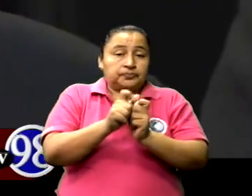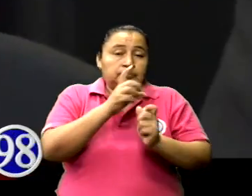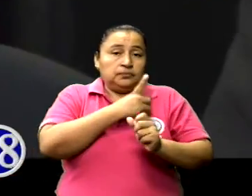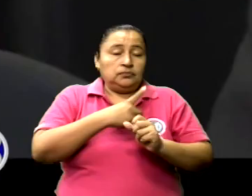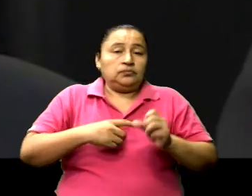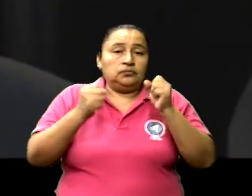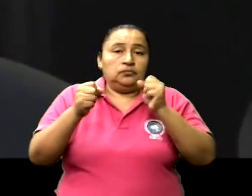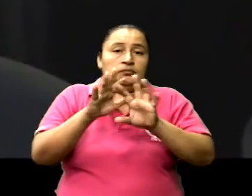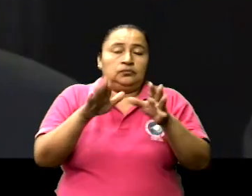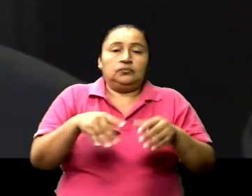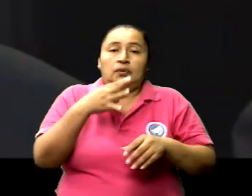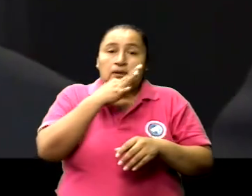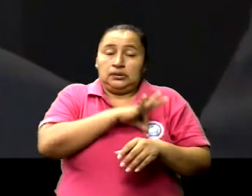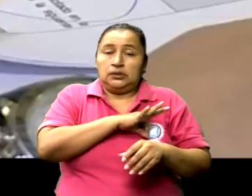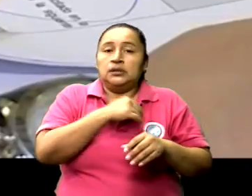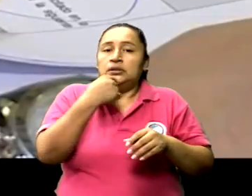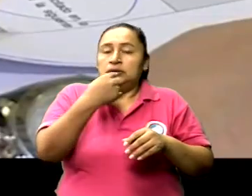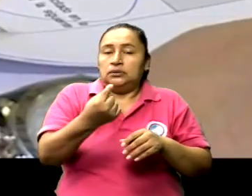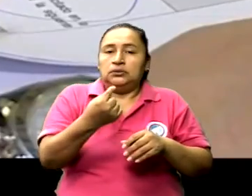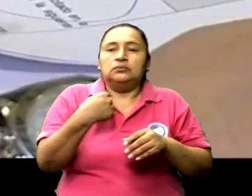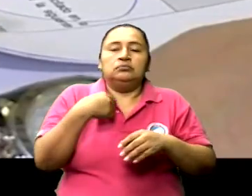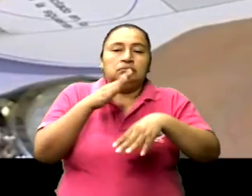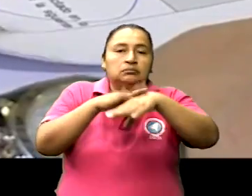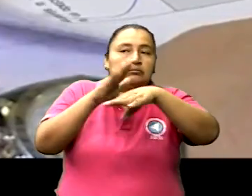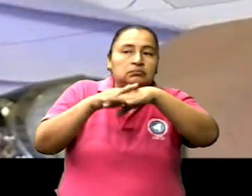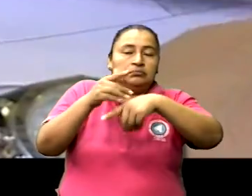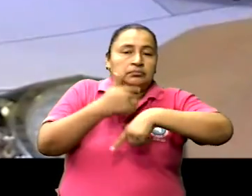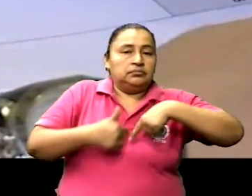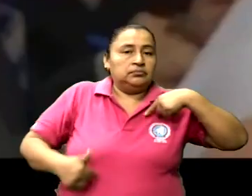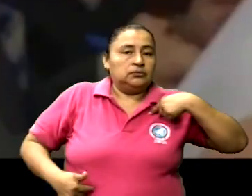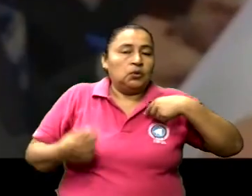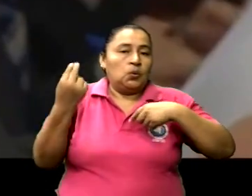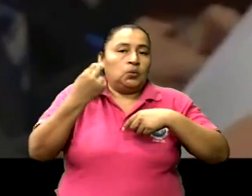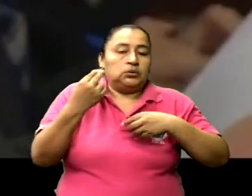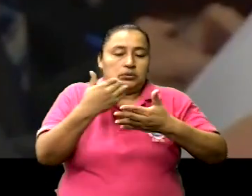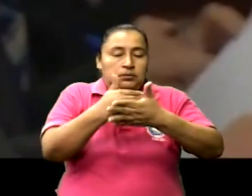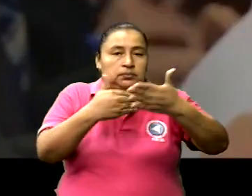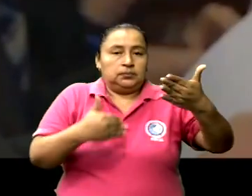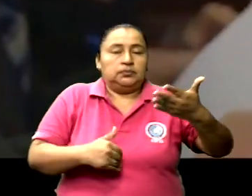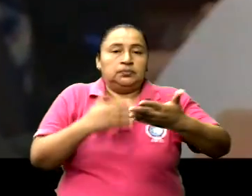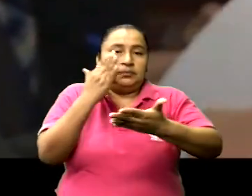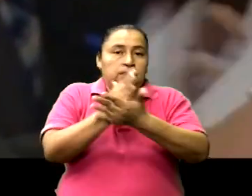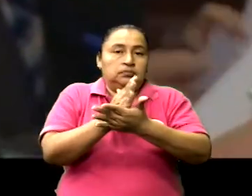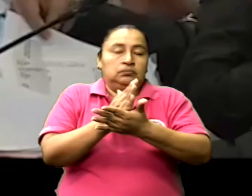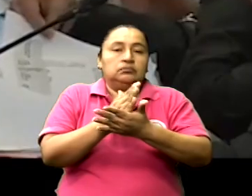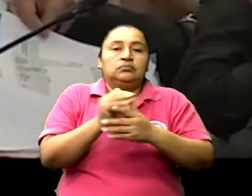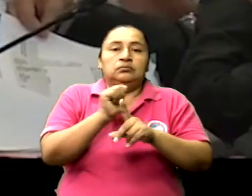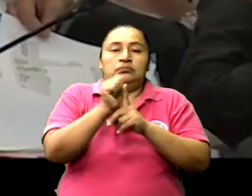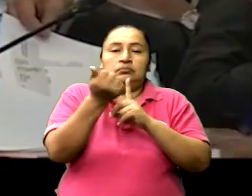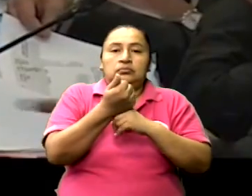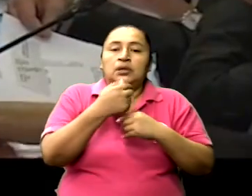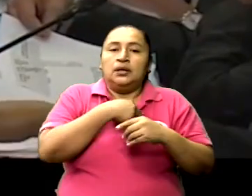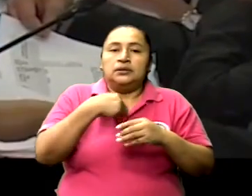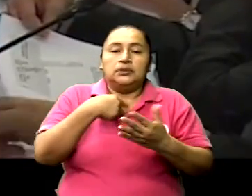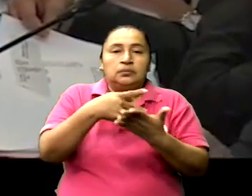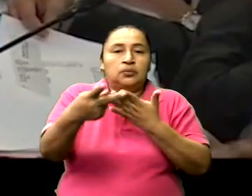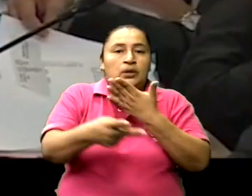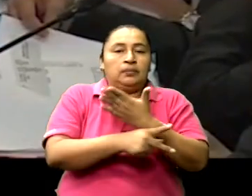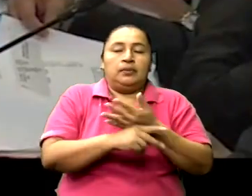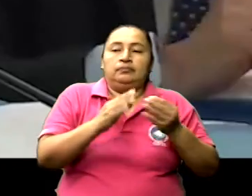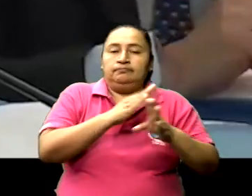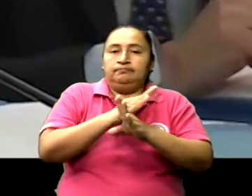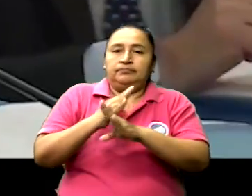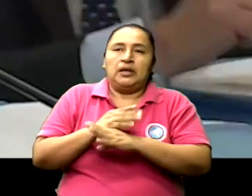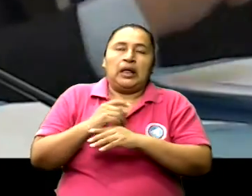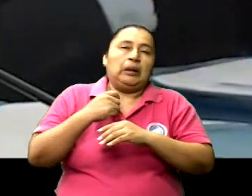y Diputados de Chile solicitó al Poder Ejecutivo por medio de resolución legislativa establecer programas para evitar